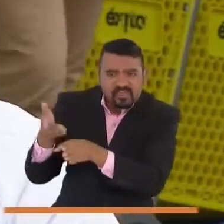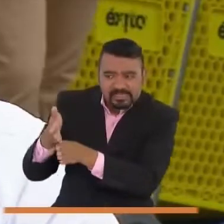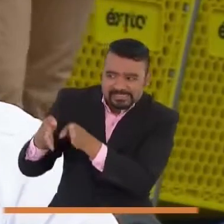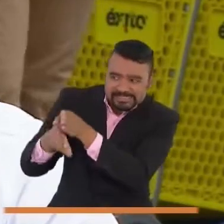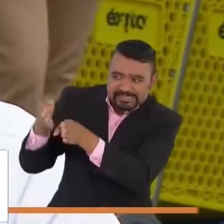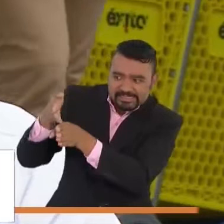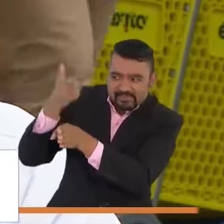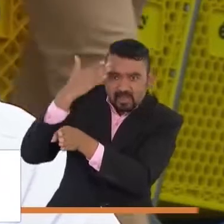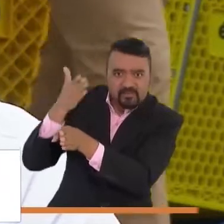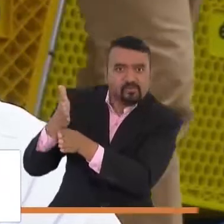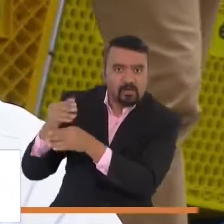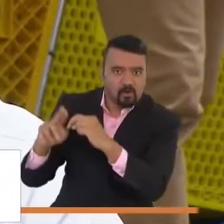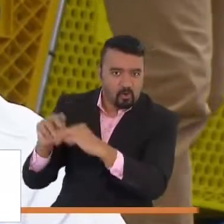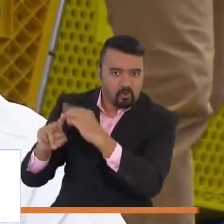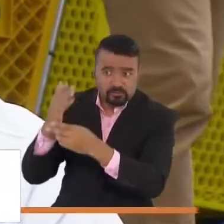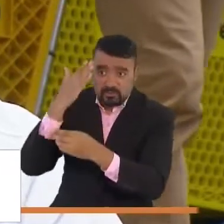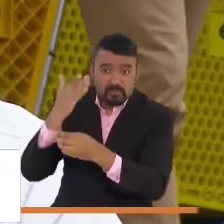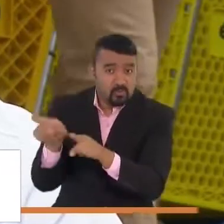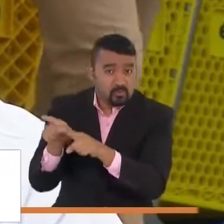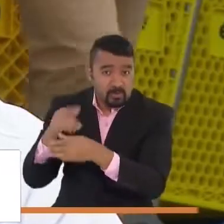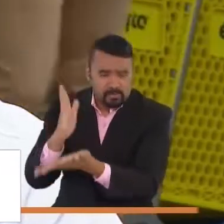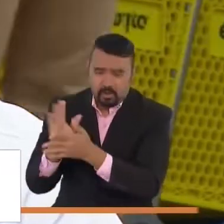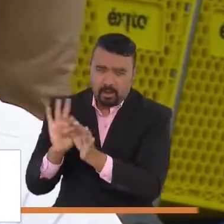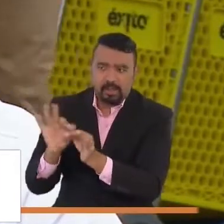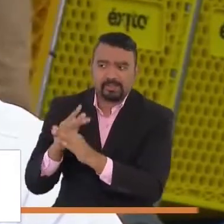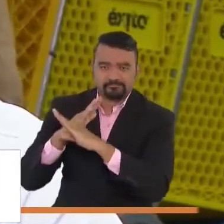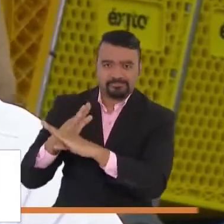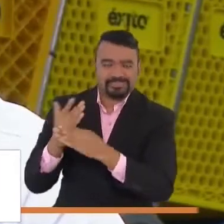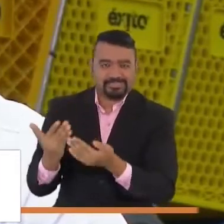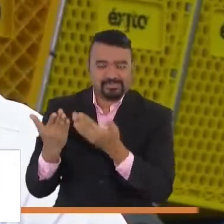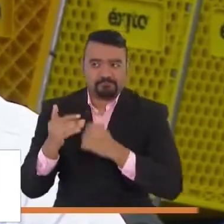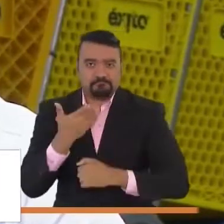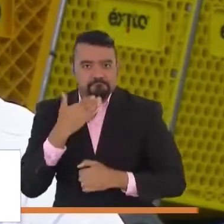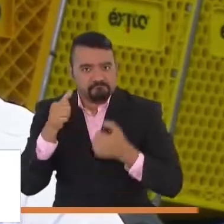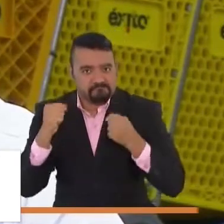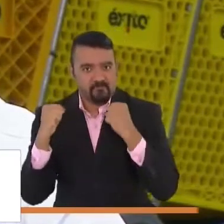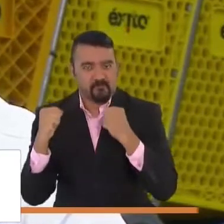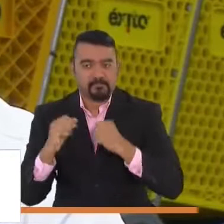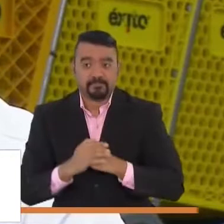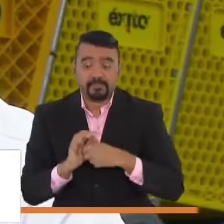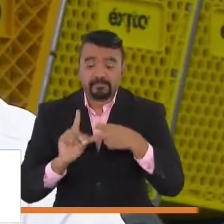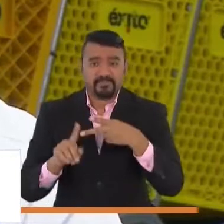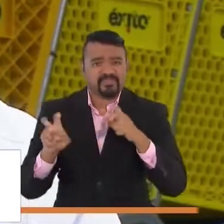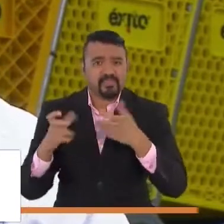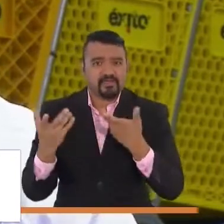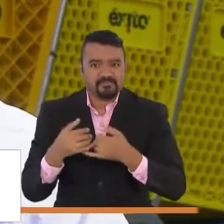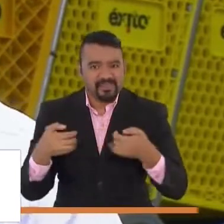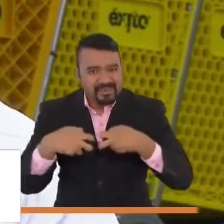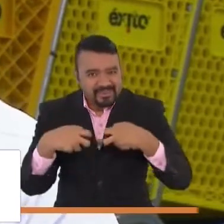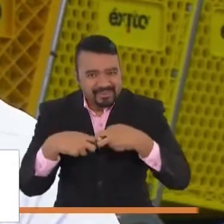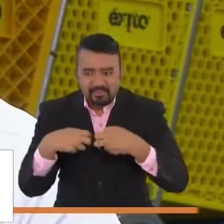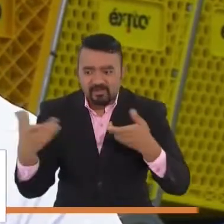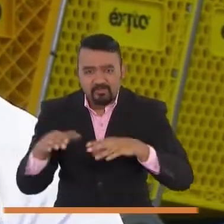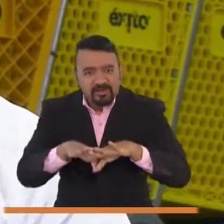pues efectos negativos en un futuro. Ahí también hicimos una intervención en todas las redes eléctricas de la iluminación, son